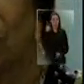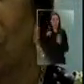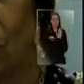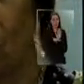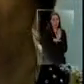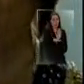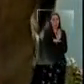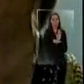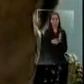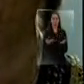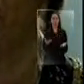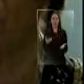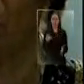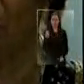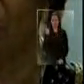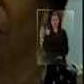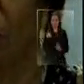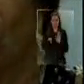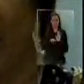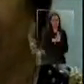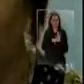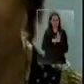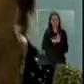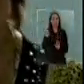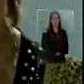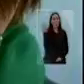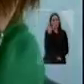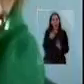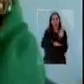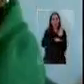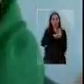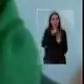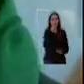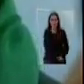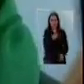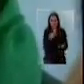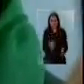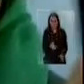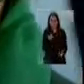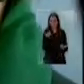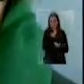piso? ¿Cómo que en el primer piso? Cuarto piso, le dije.